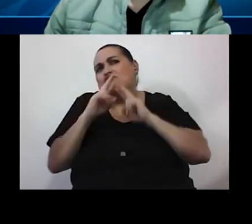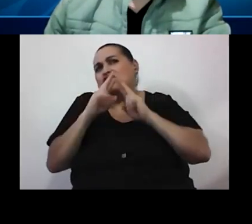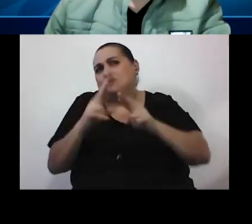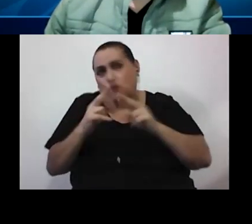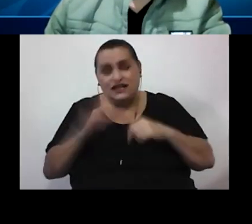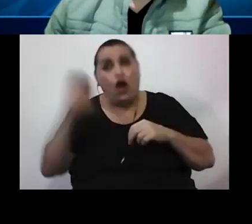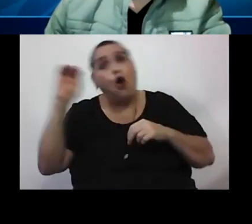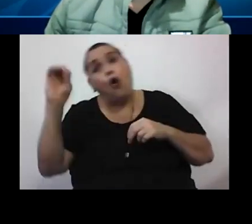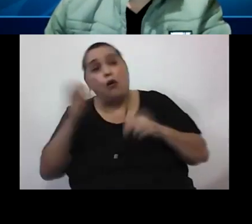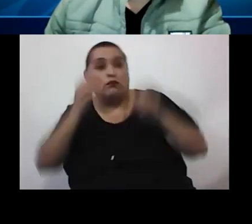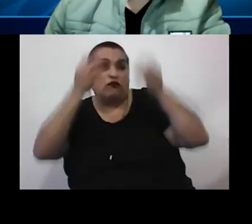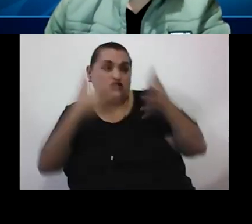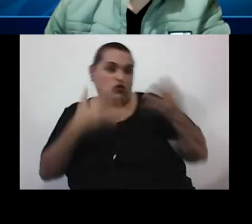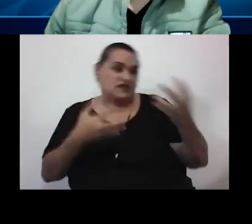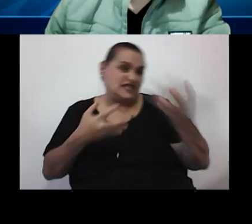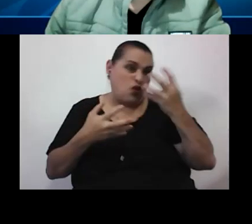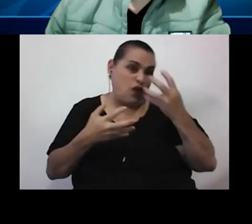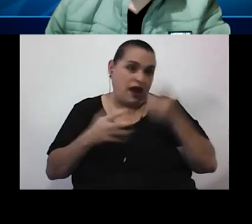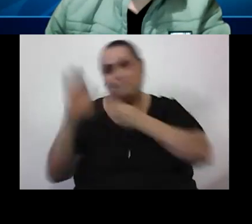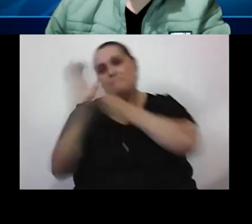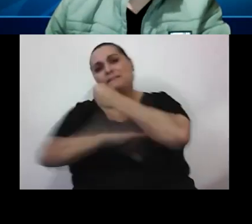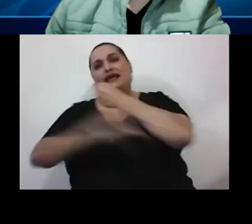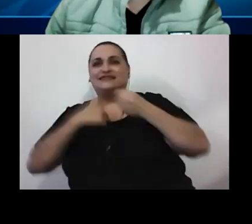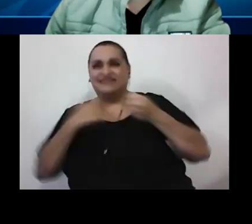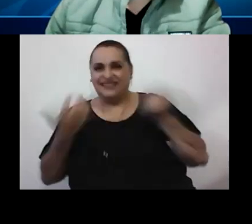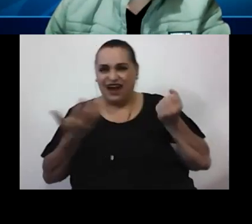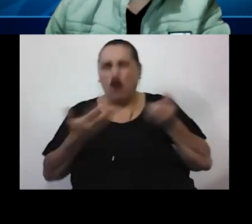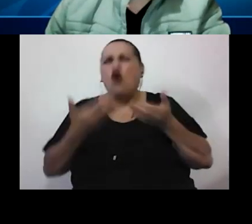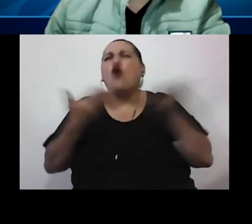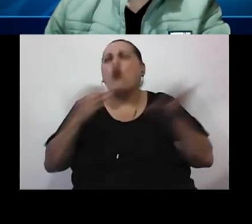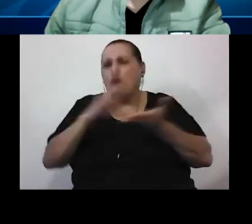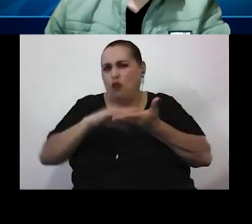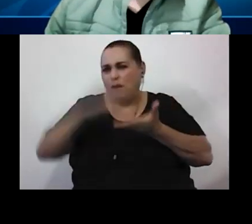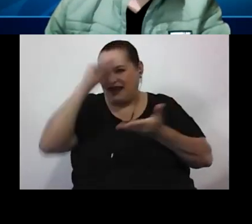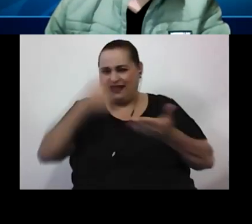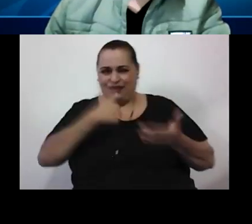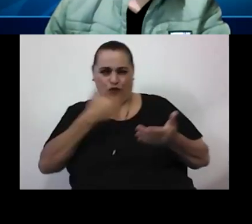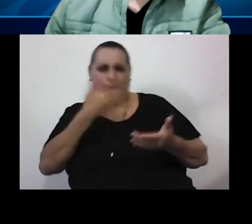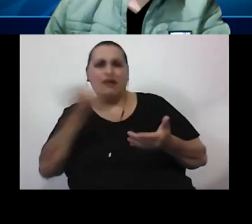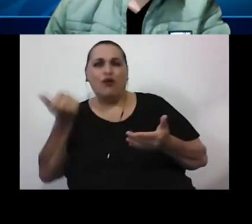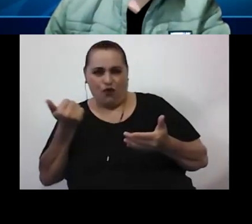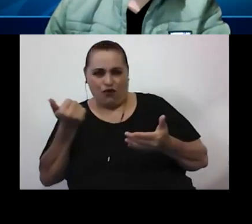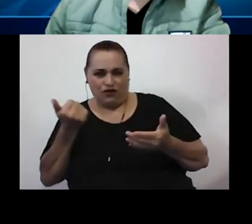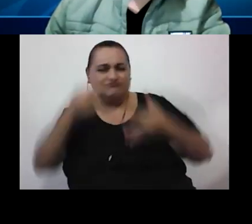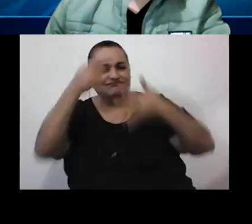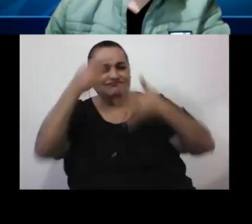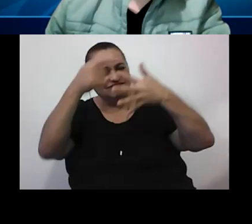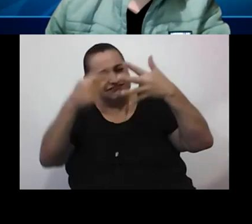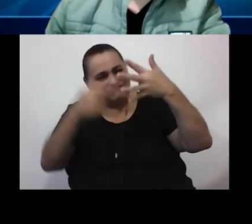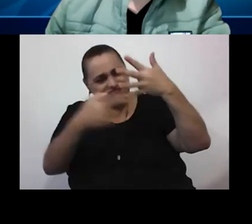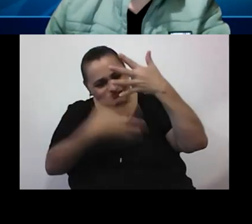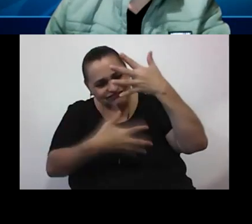profesor se enoje y te castigue, ¿verdad? ¿Cómo aprenderías mejor? Bueno, un poco eso es lo que